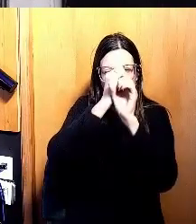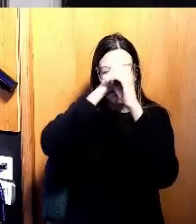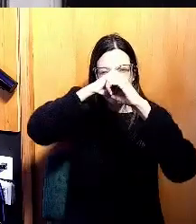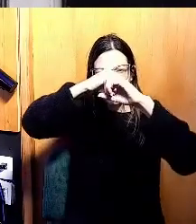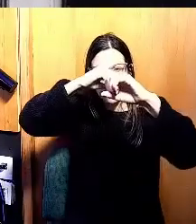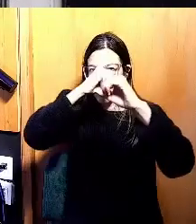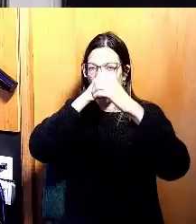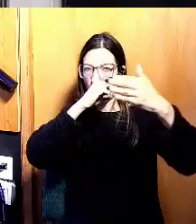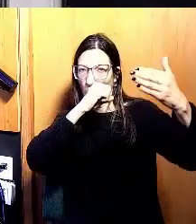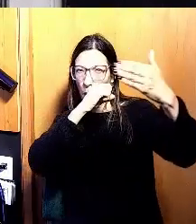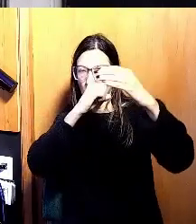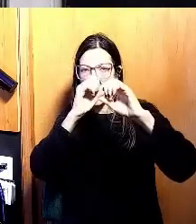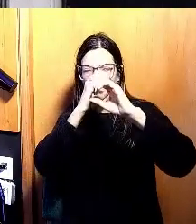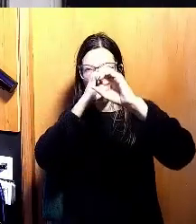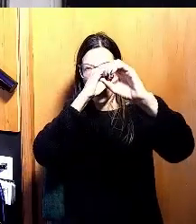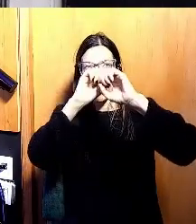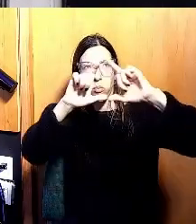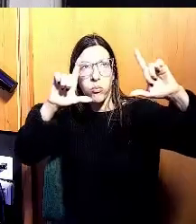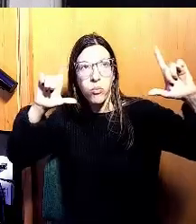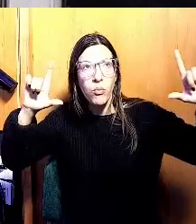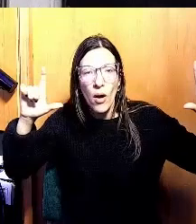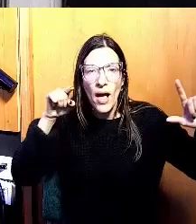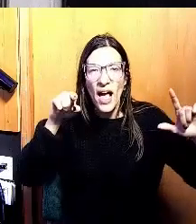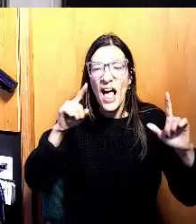son aquellos que requieren, que utilizan